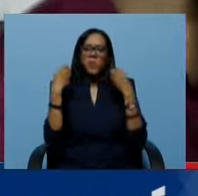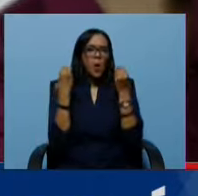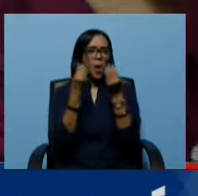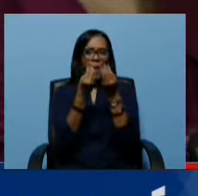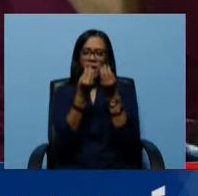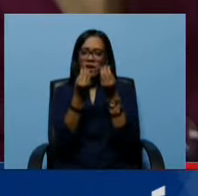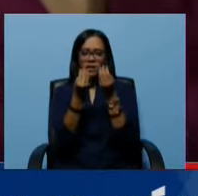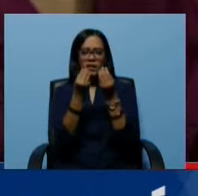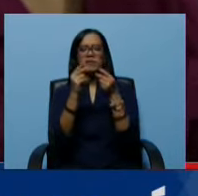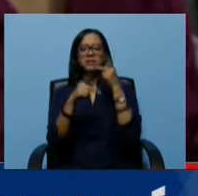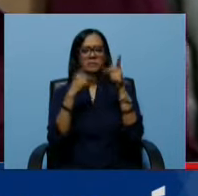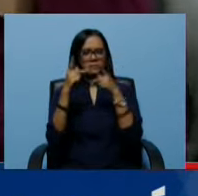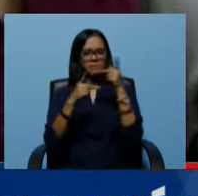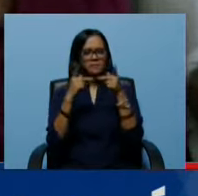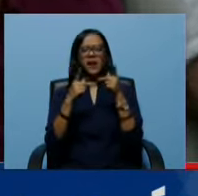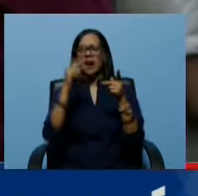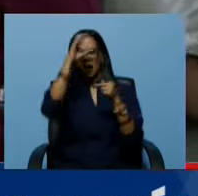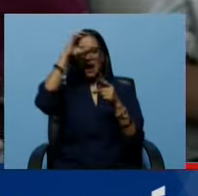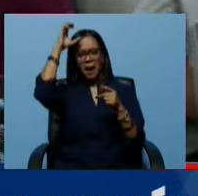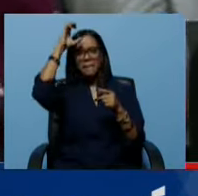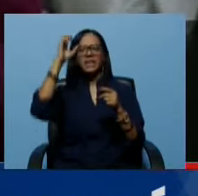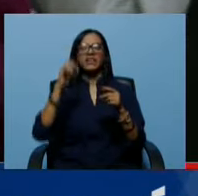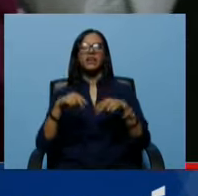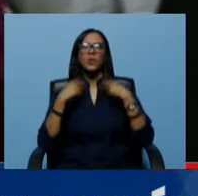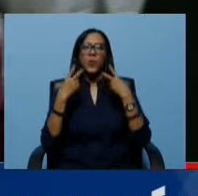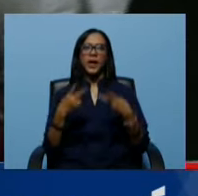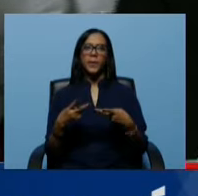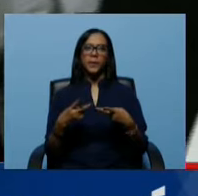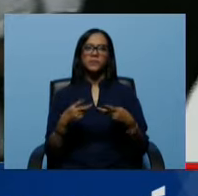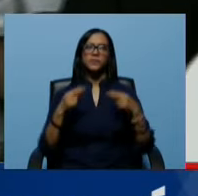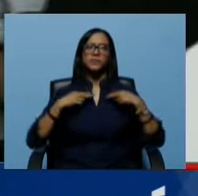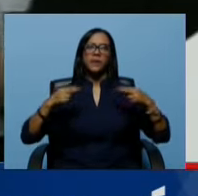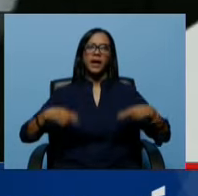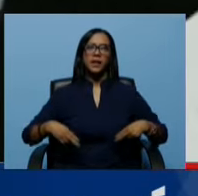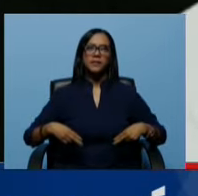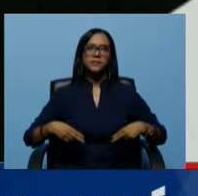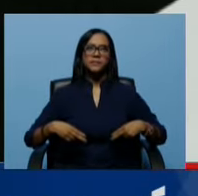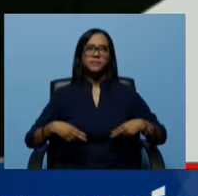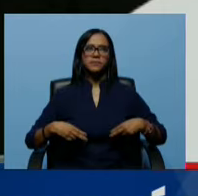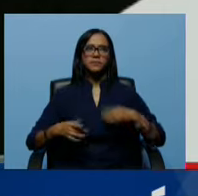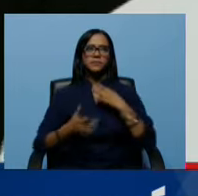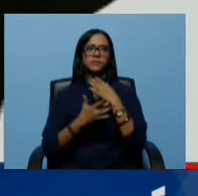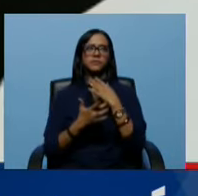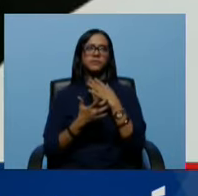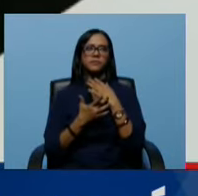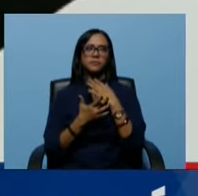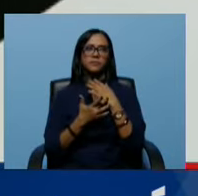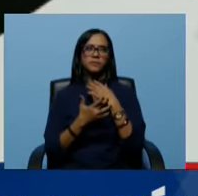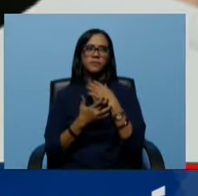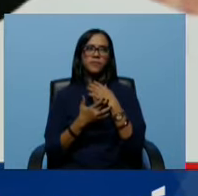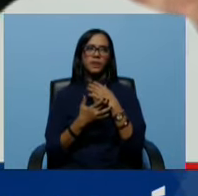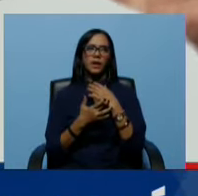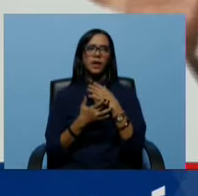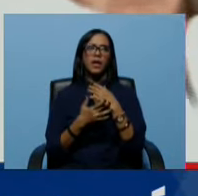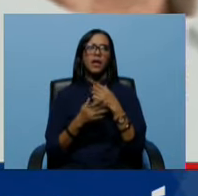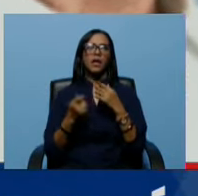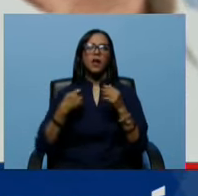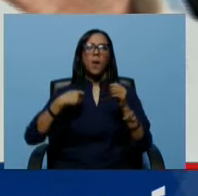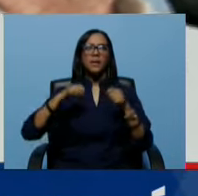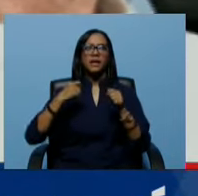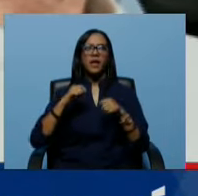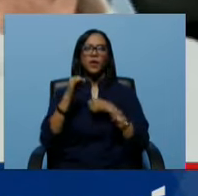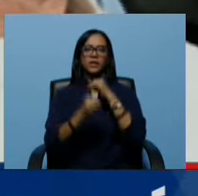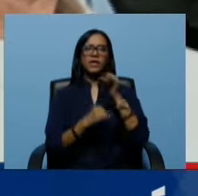de calidad, inclusive de gran innovación humana, tecnológica, en los mercados